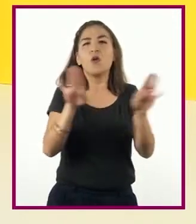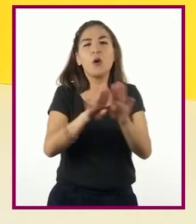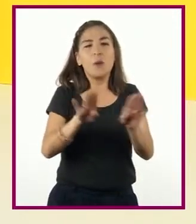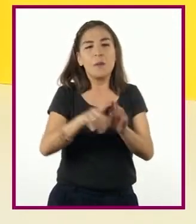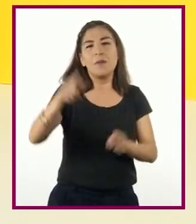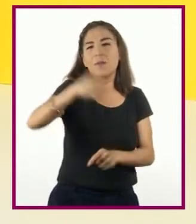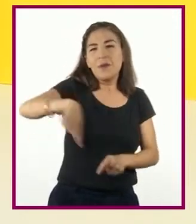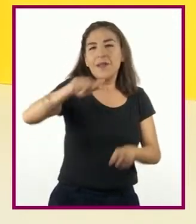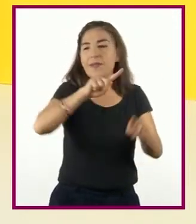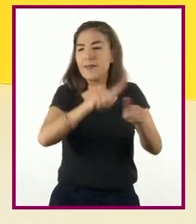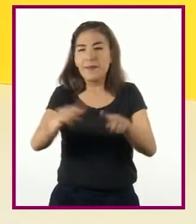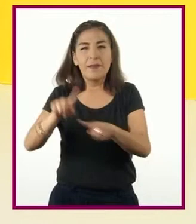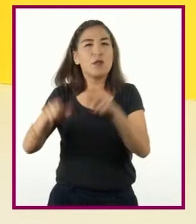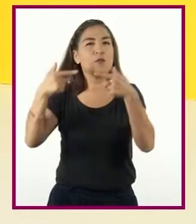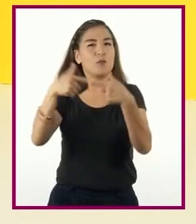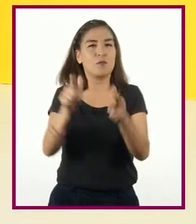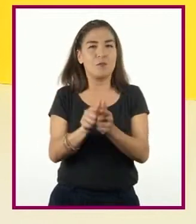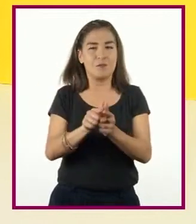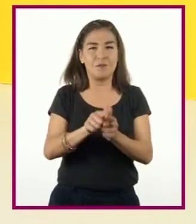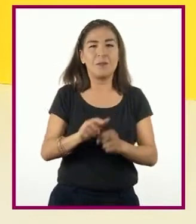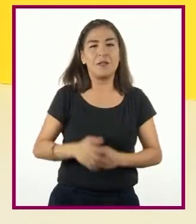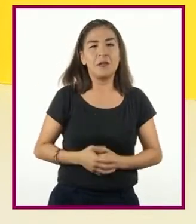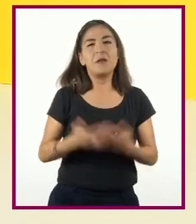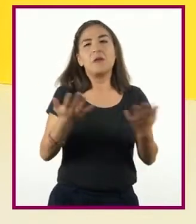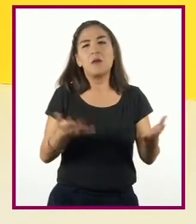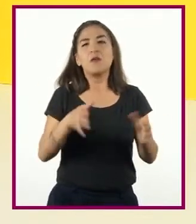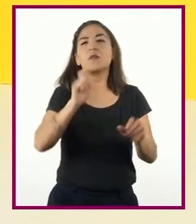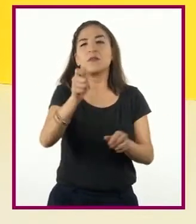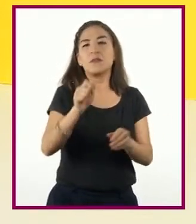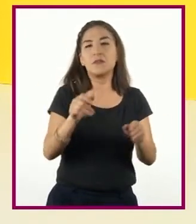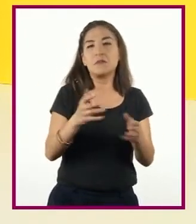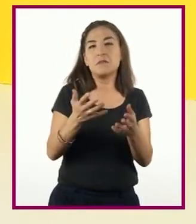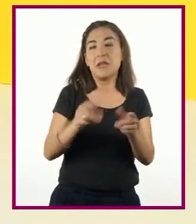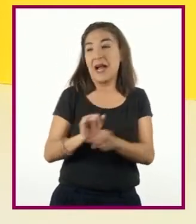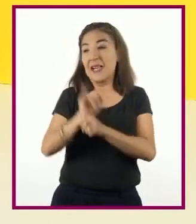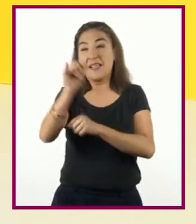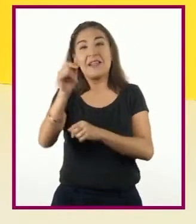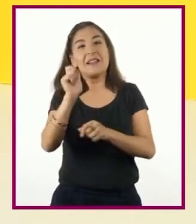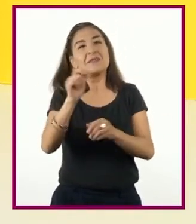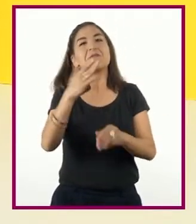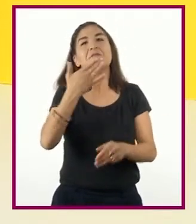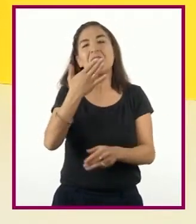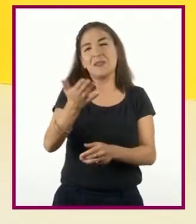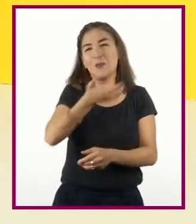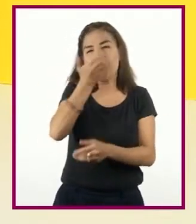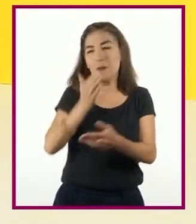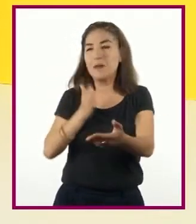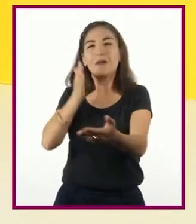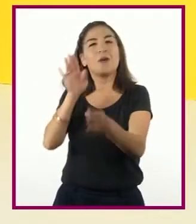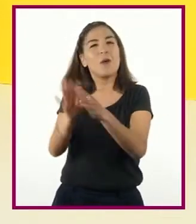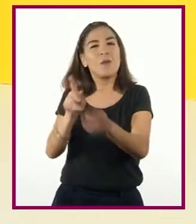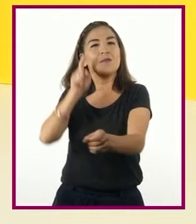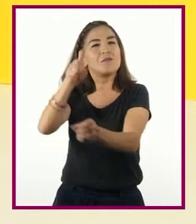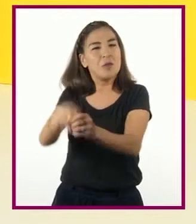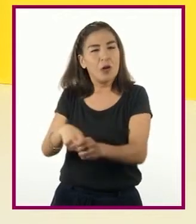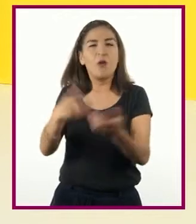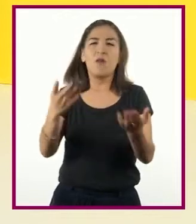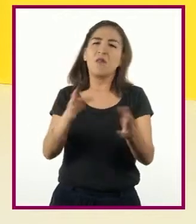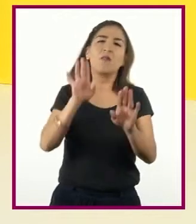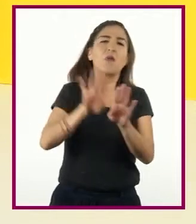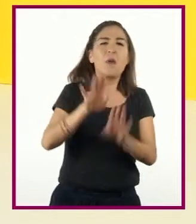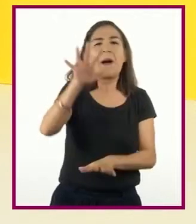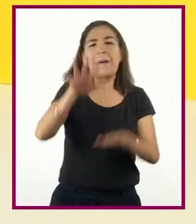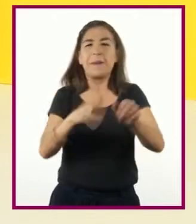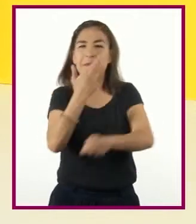de los diversos grupos sociales, ya sean próximos a ustedes o no. Ahora bien, antes de explicar cuál es